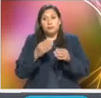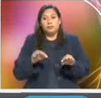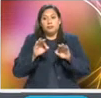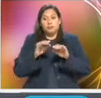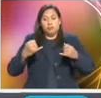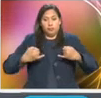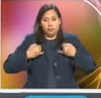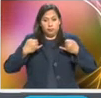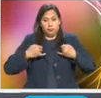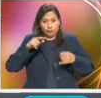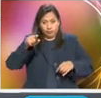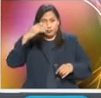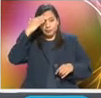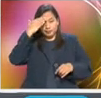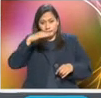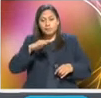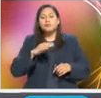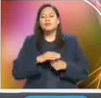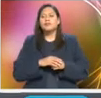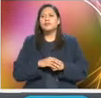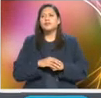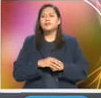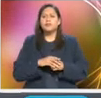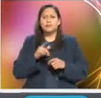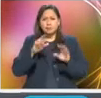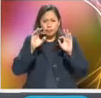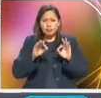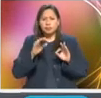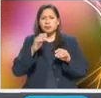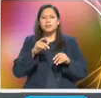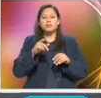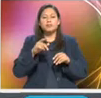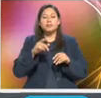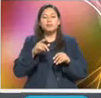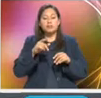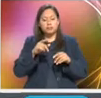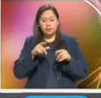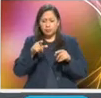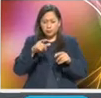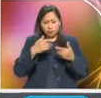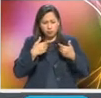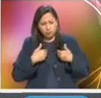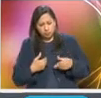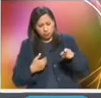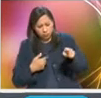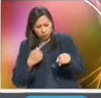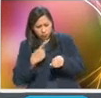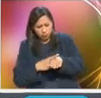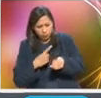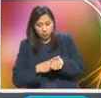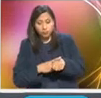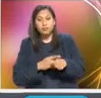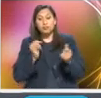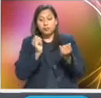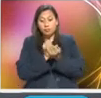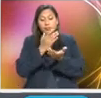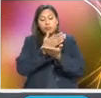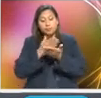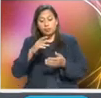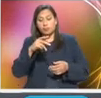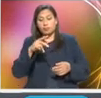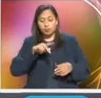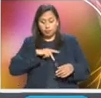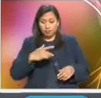adolescente sepa exactamente dónde está parado, cuáles son las condiciones físicas, ¿no? Y en la parte emocional, sí es